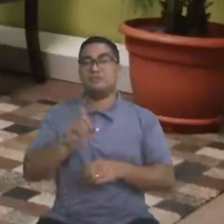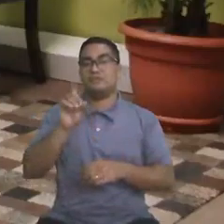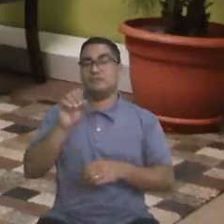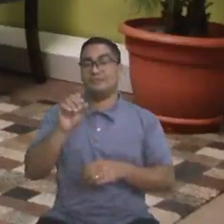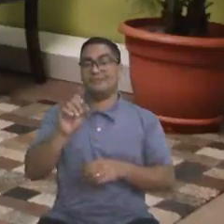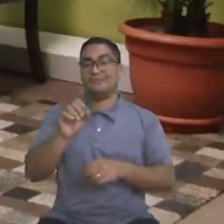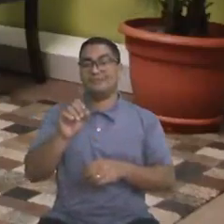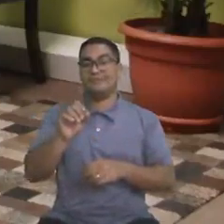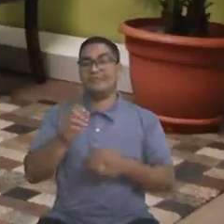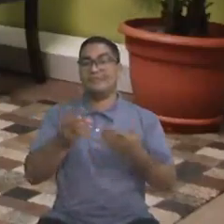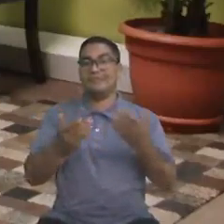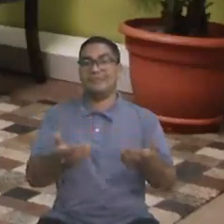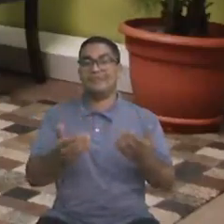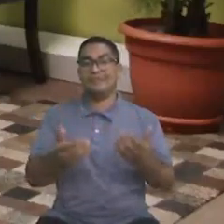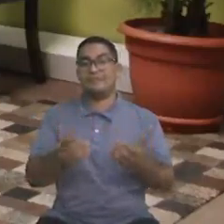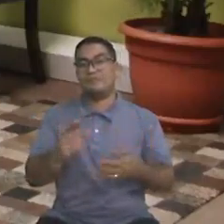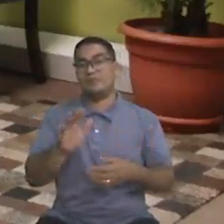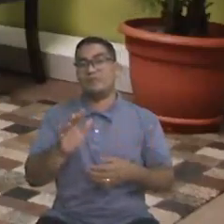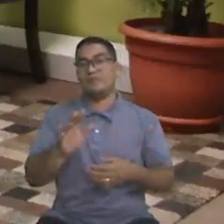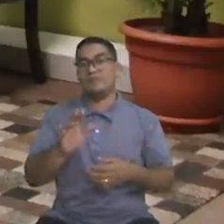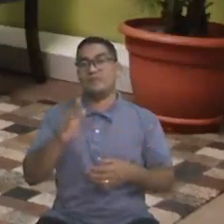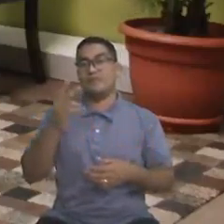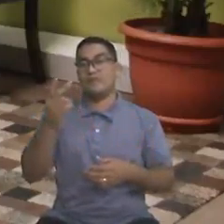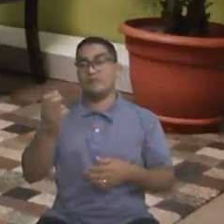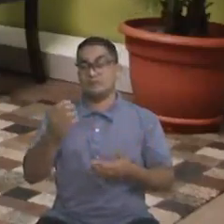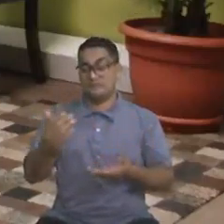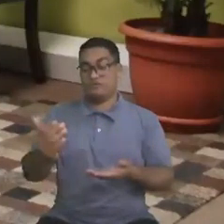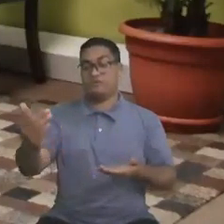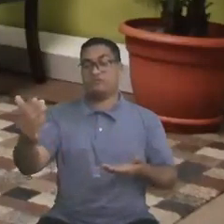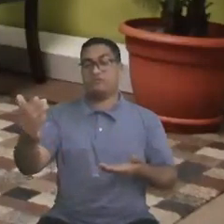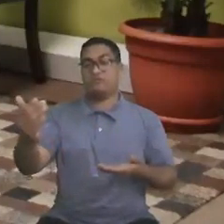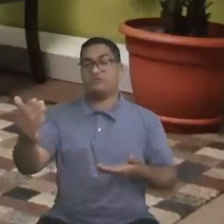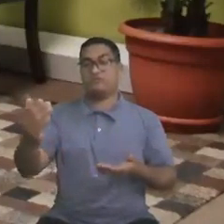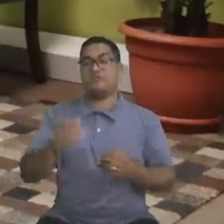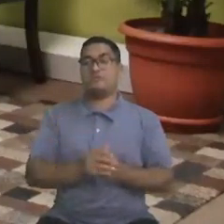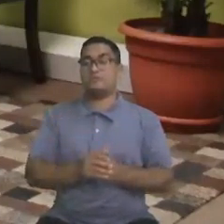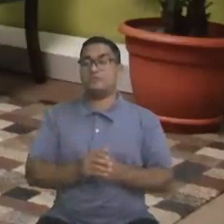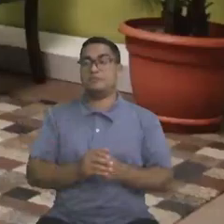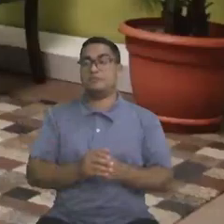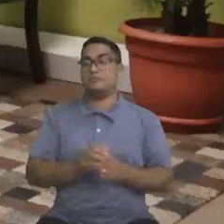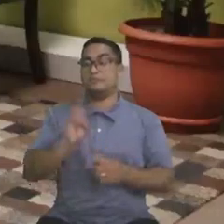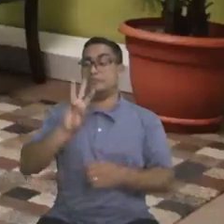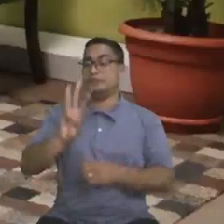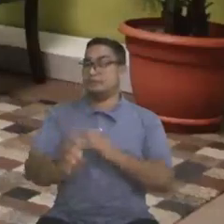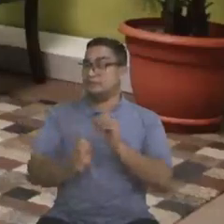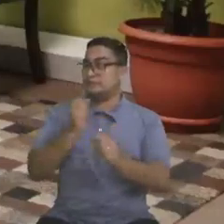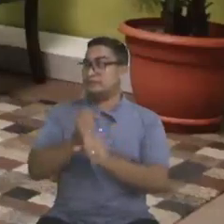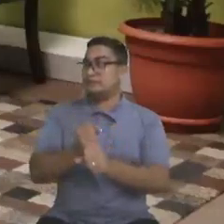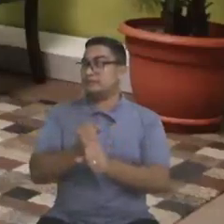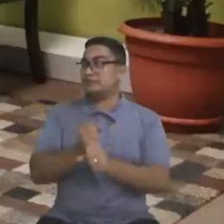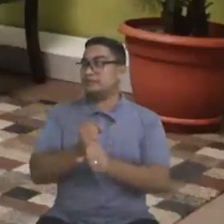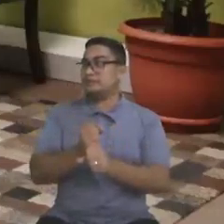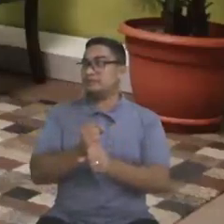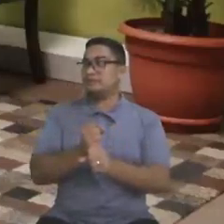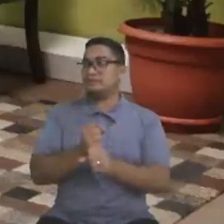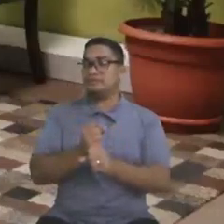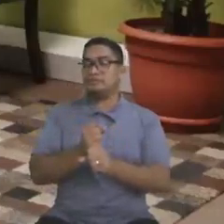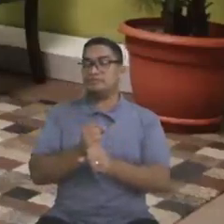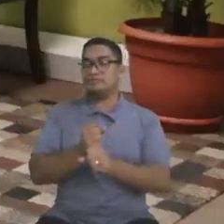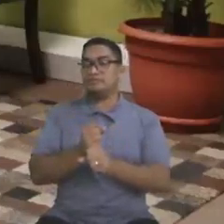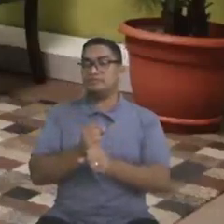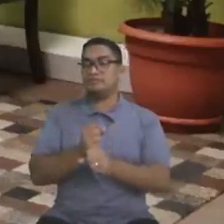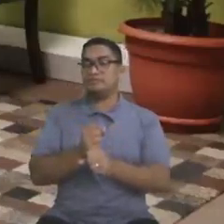pesar, cuánto debe medir, el promedio, como decimos. No todos pesan no igual, todos ni todos miden igual, pero el promedio, ¿cómo